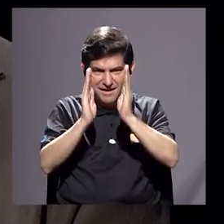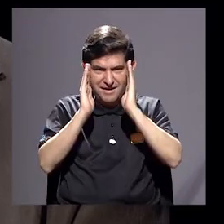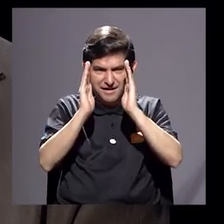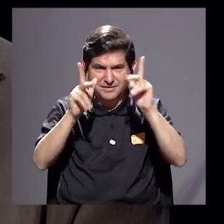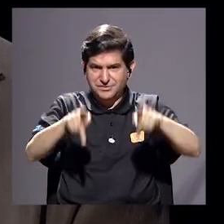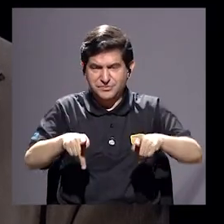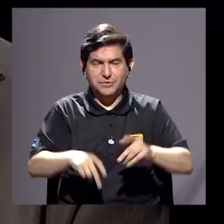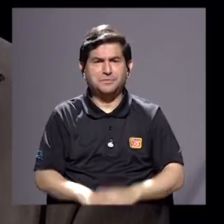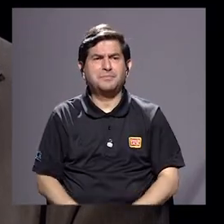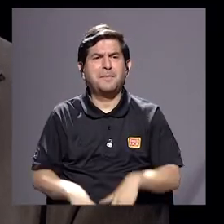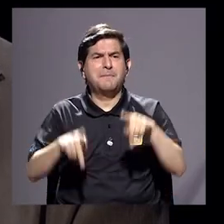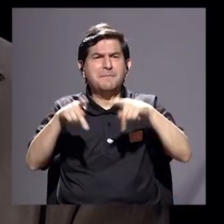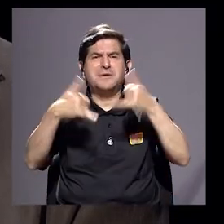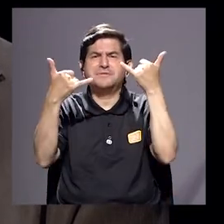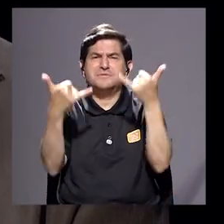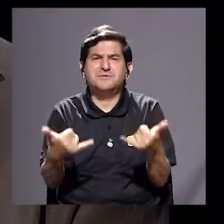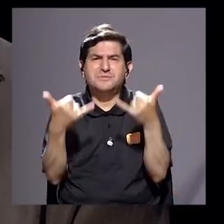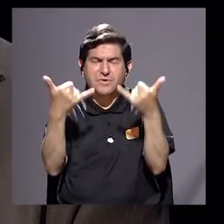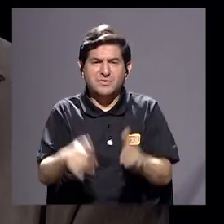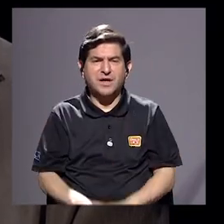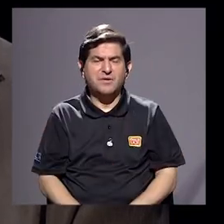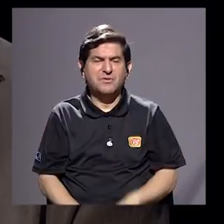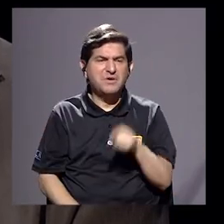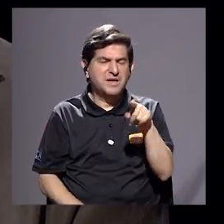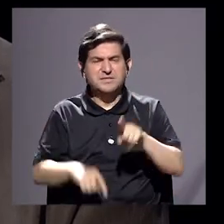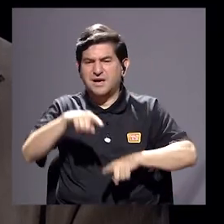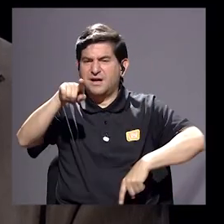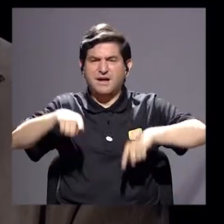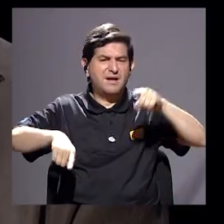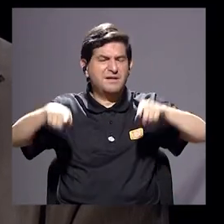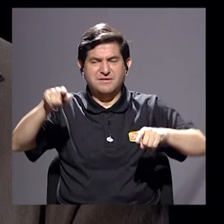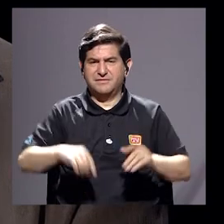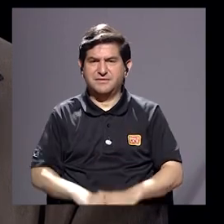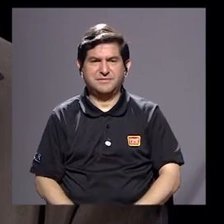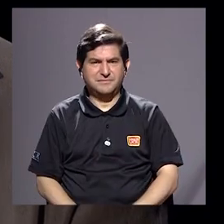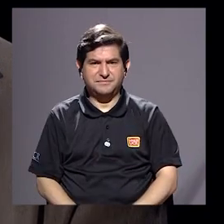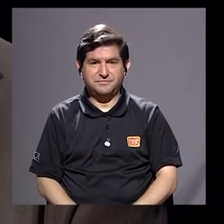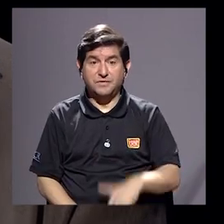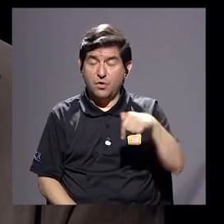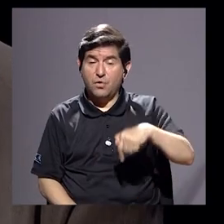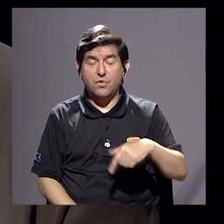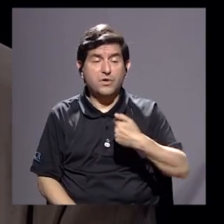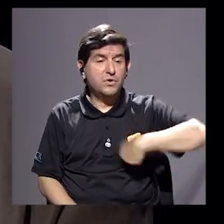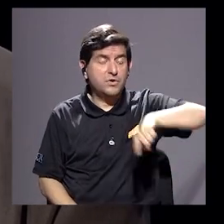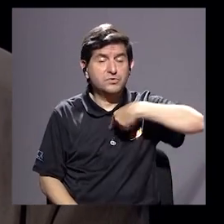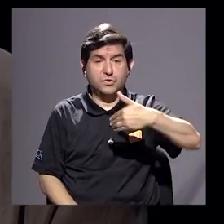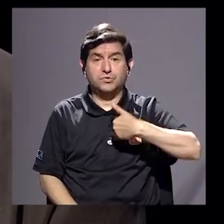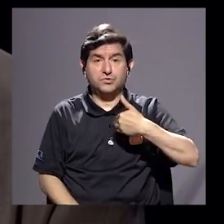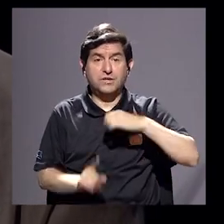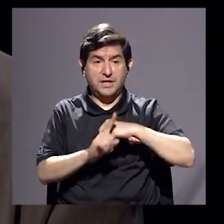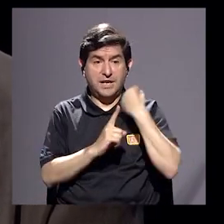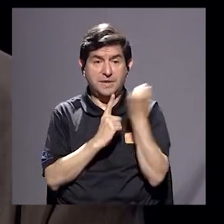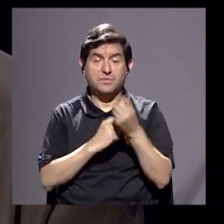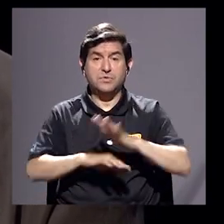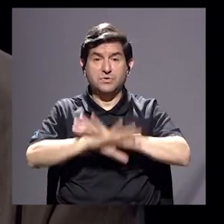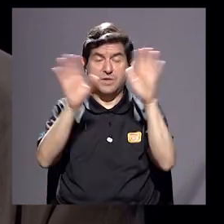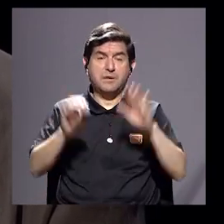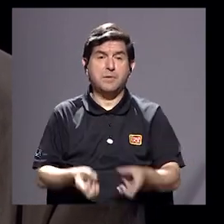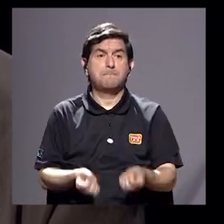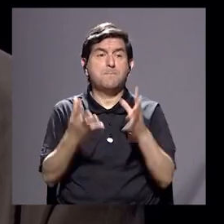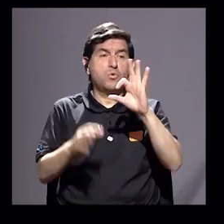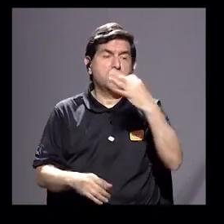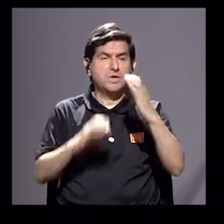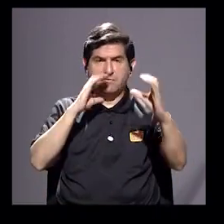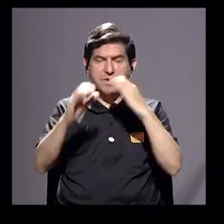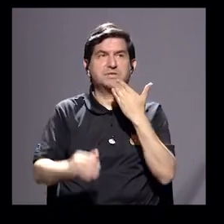la gente ya está viendo la diversidad hoy día no podemos hoy ya tenemos un asunto clarísimo tenemos muchos medios